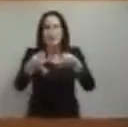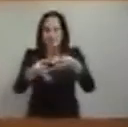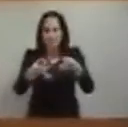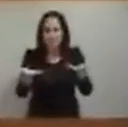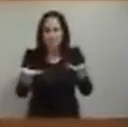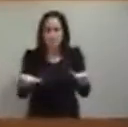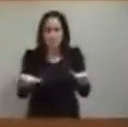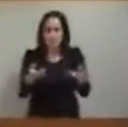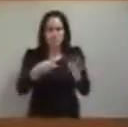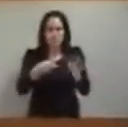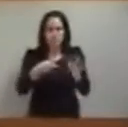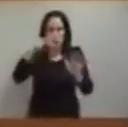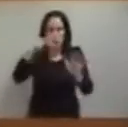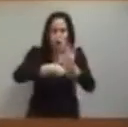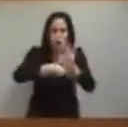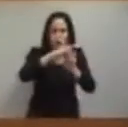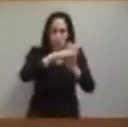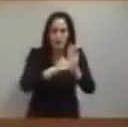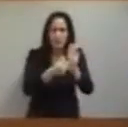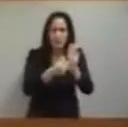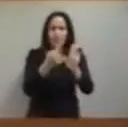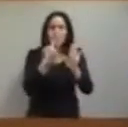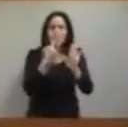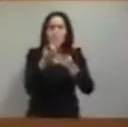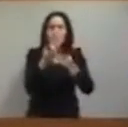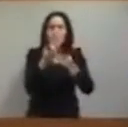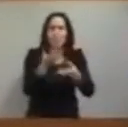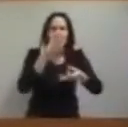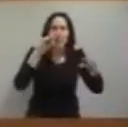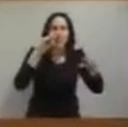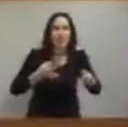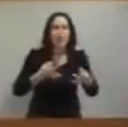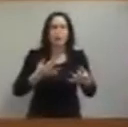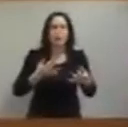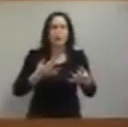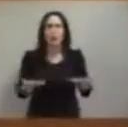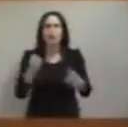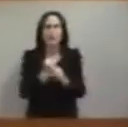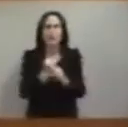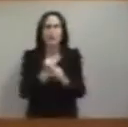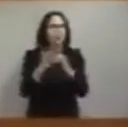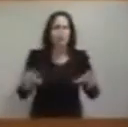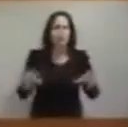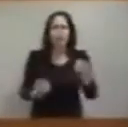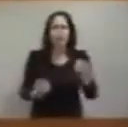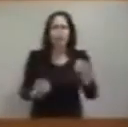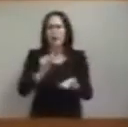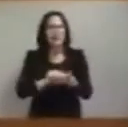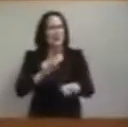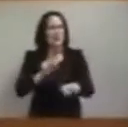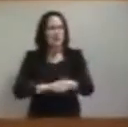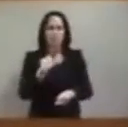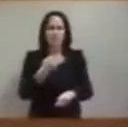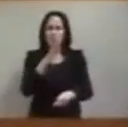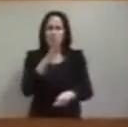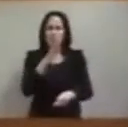marcos normativos que definen de alguna manera qué datos son los relevantes y con qué datos hay que trabajar. Y, por lo tanto, yo creo que muchas veces perdemos demasiado tiempo